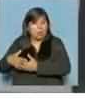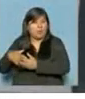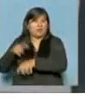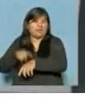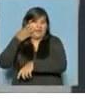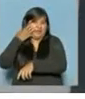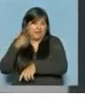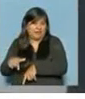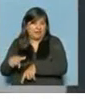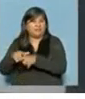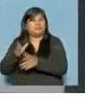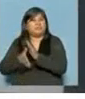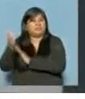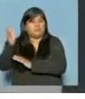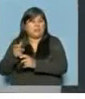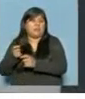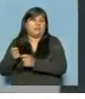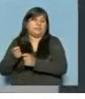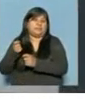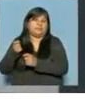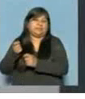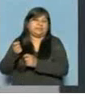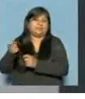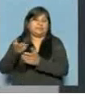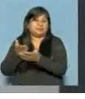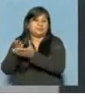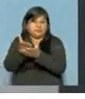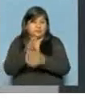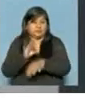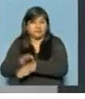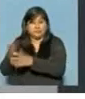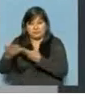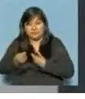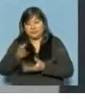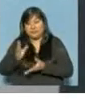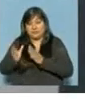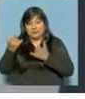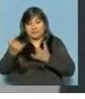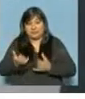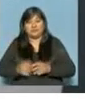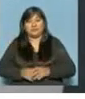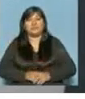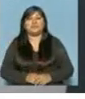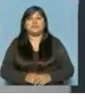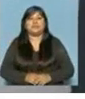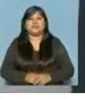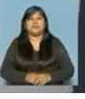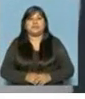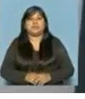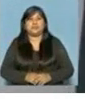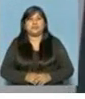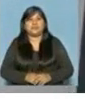estar ya realizando las consultas con sus médicos o médicas y pudiendo tener las derivaciones correspondientes.